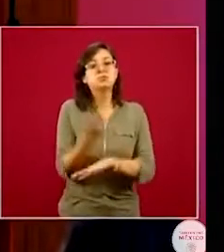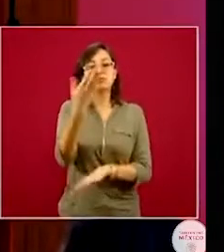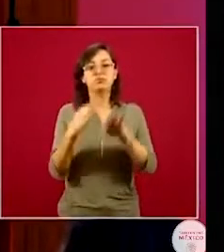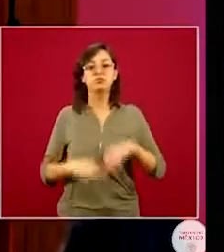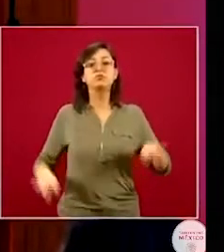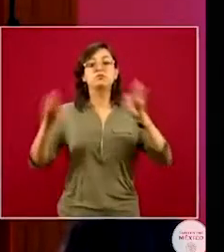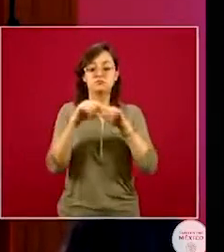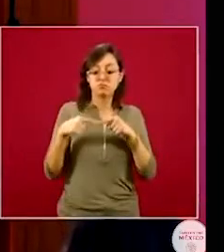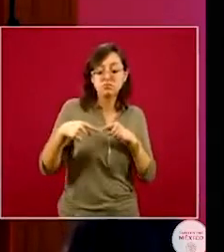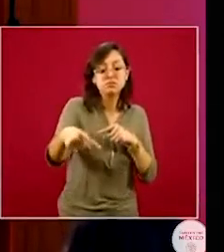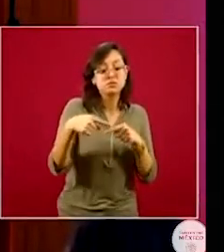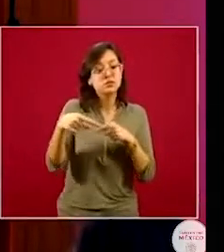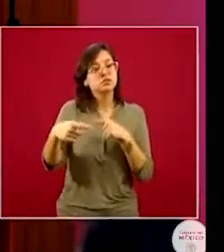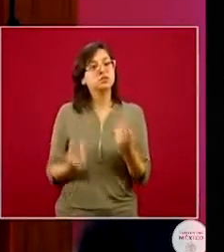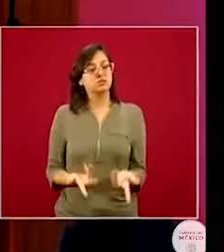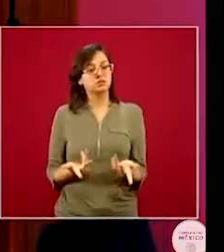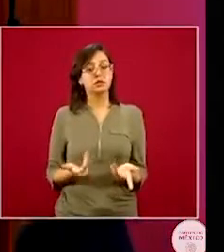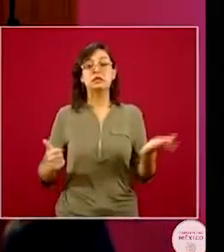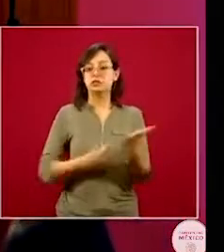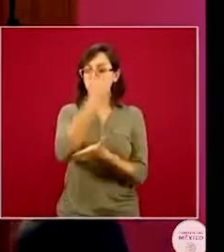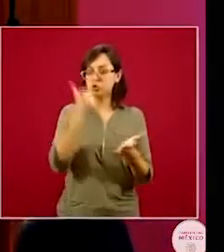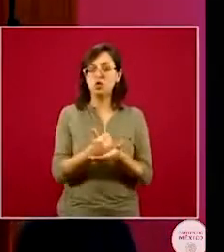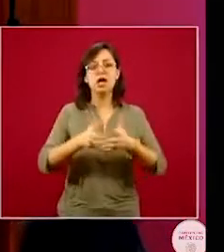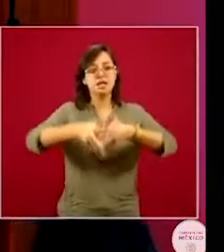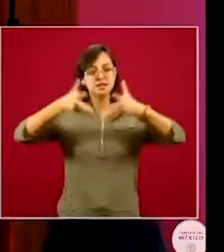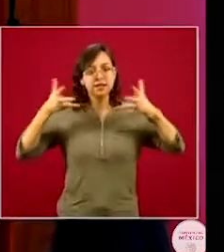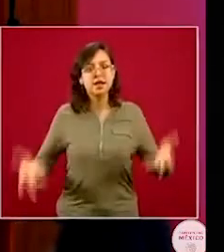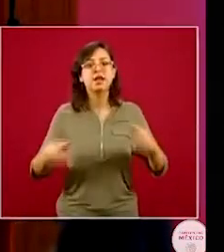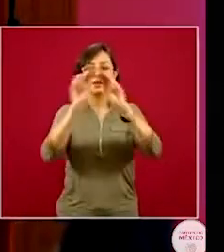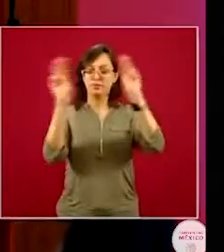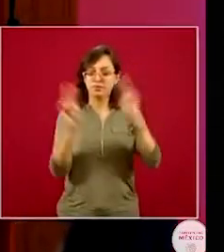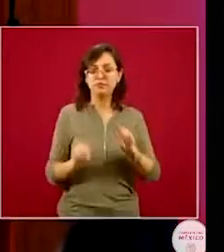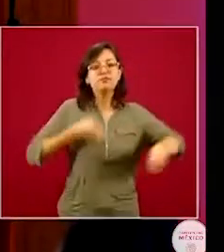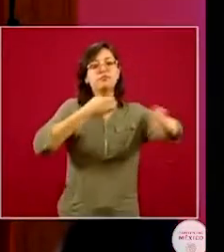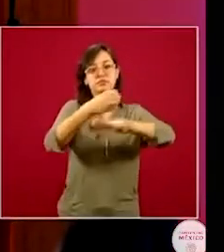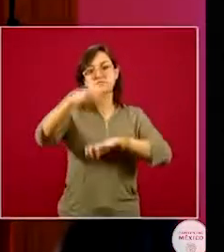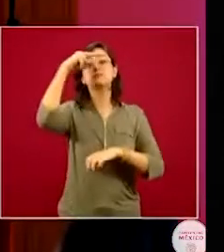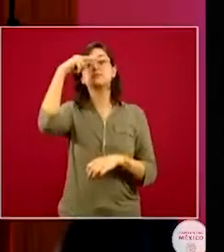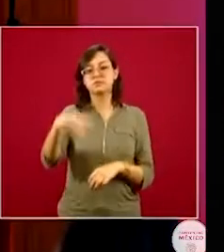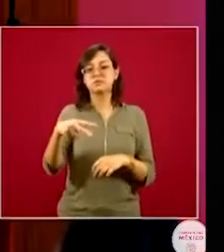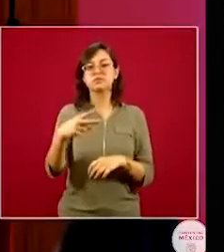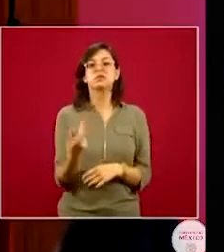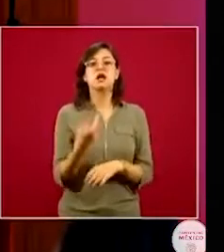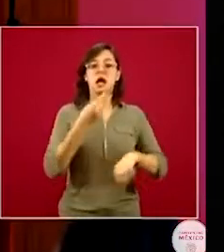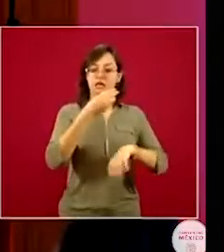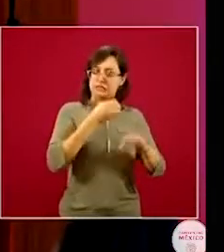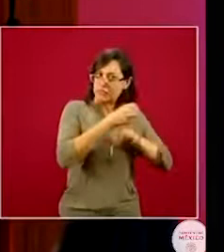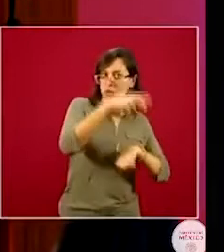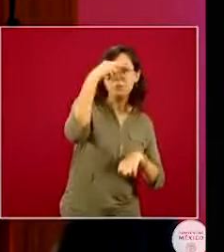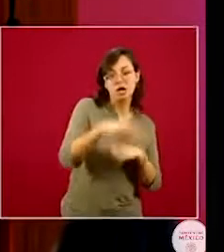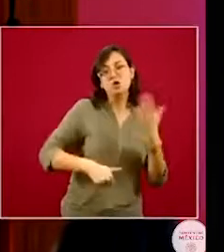que son ahora tiene 16 puebla 13 guerrero y veracruz tienen 12 el subsecretario remarcó que en cuanto